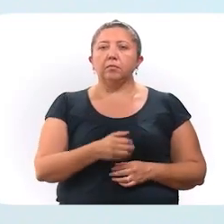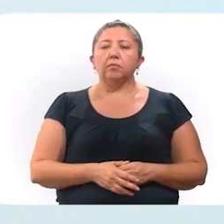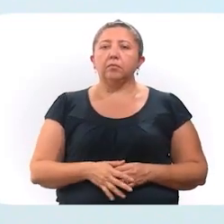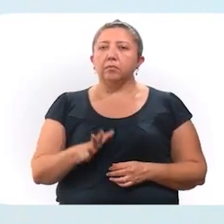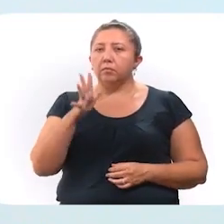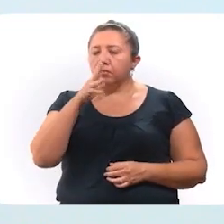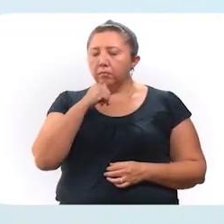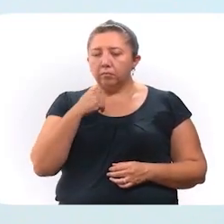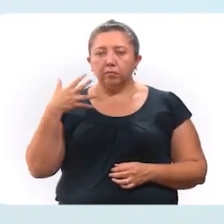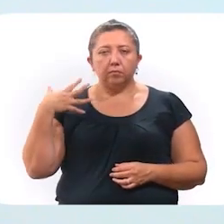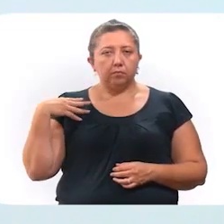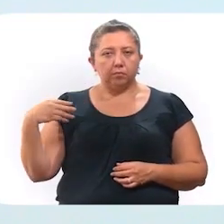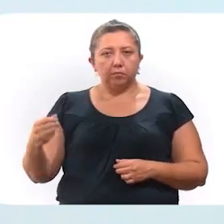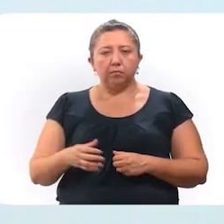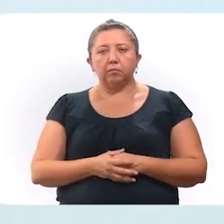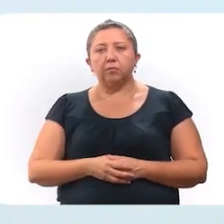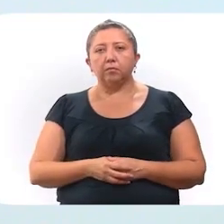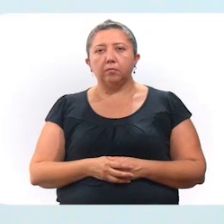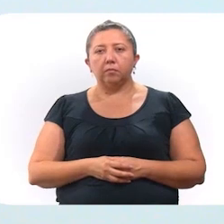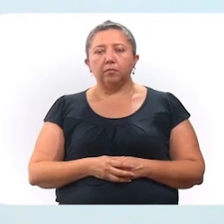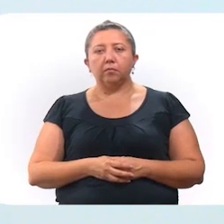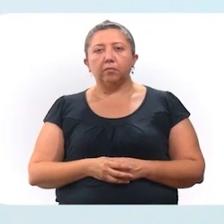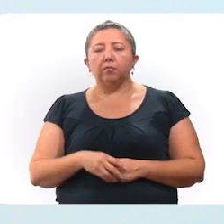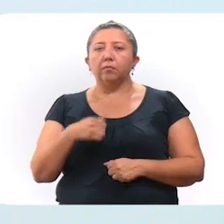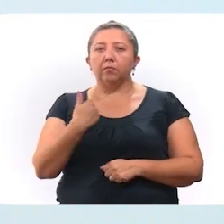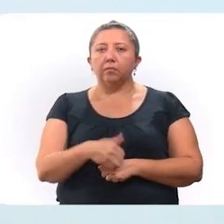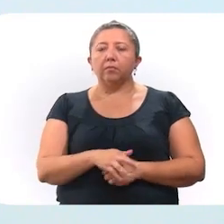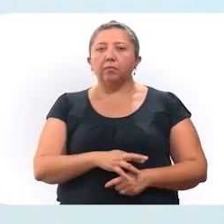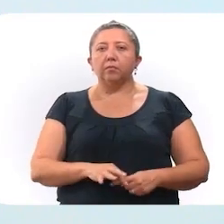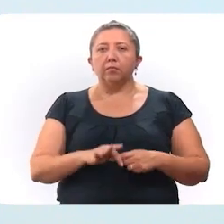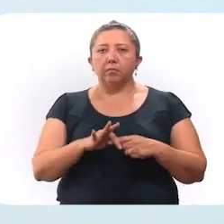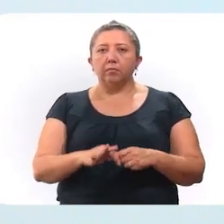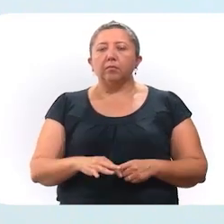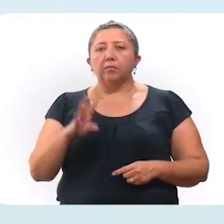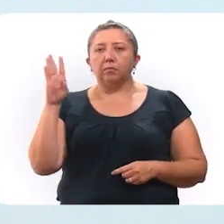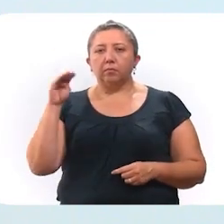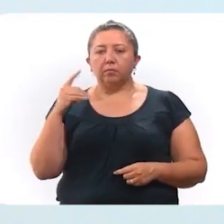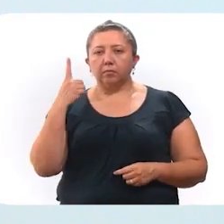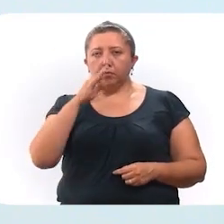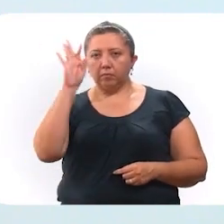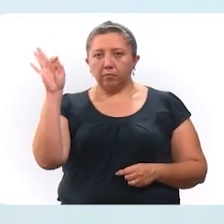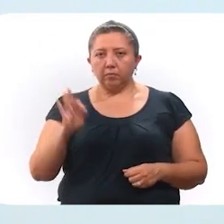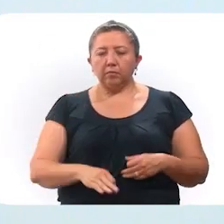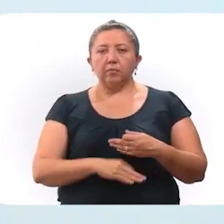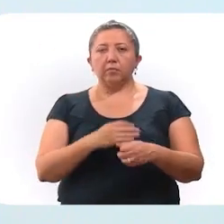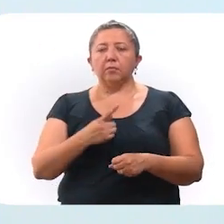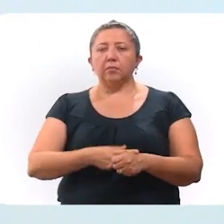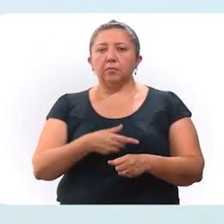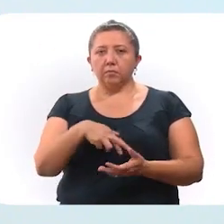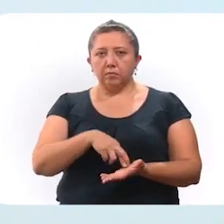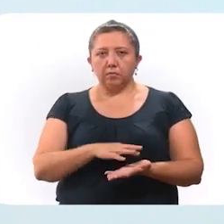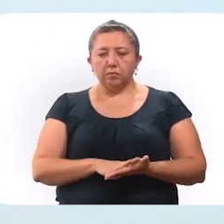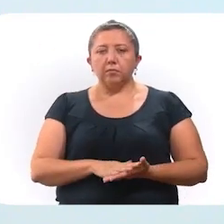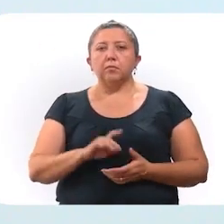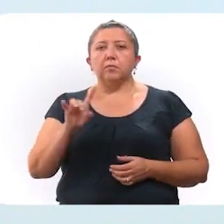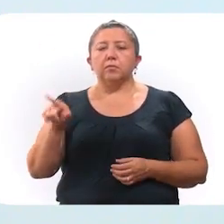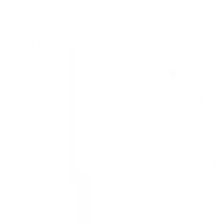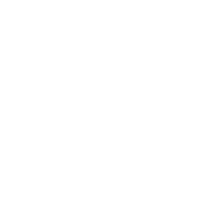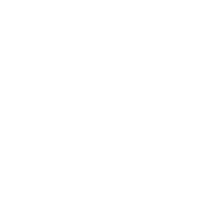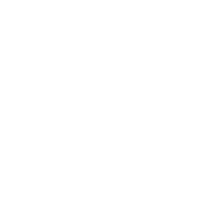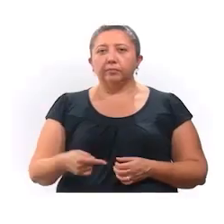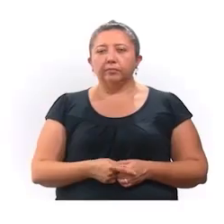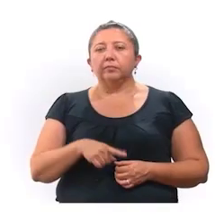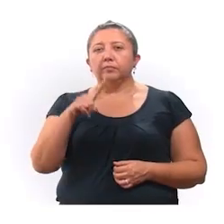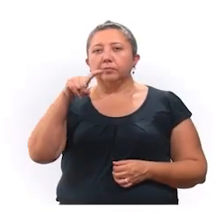No presentan síntomas ni pueden contagiar. Esta cifra representa el 91% del total de contagios registrados,